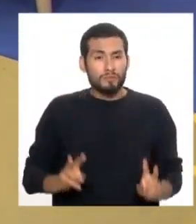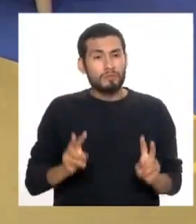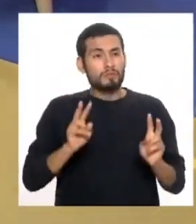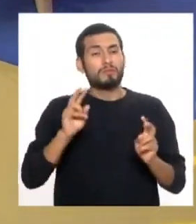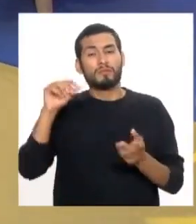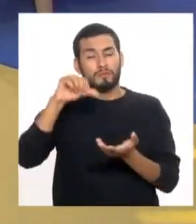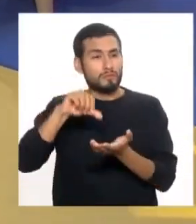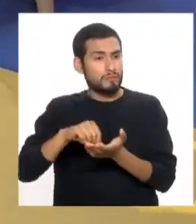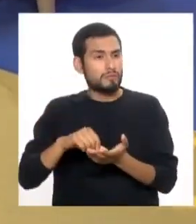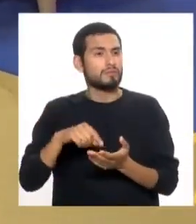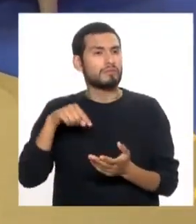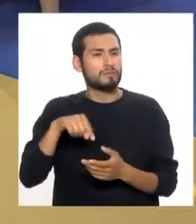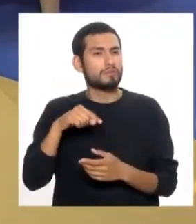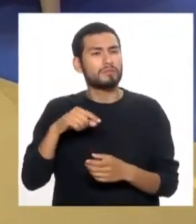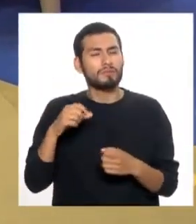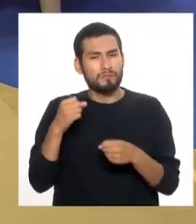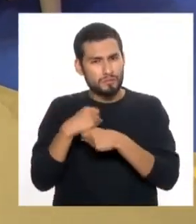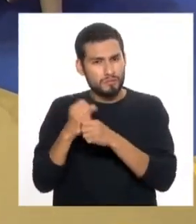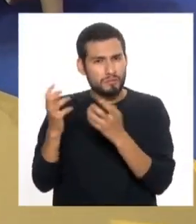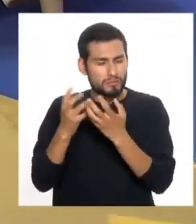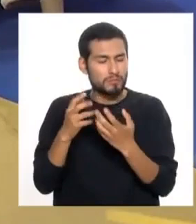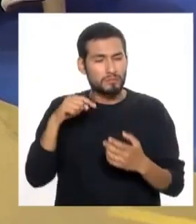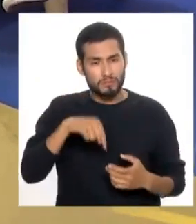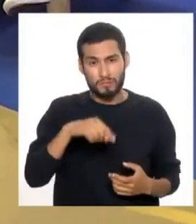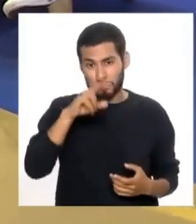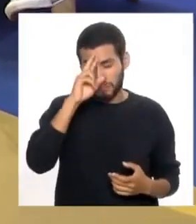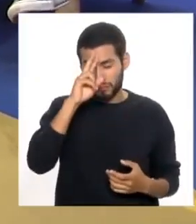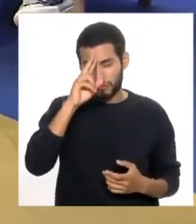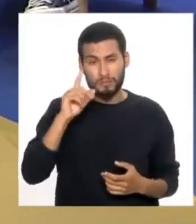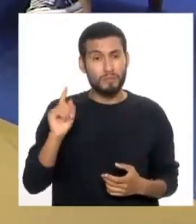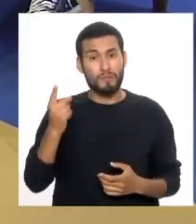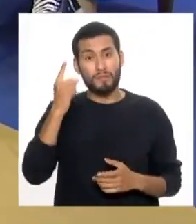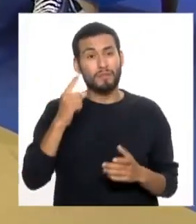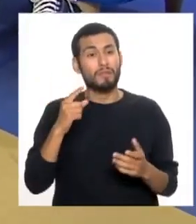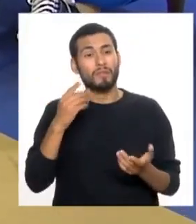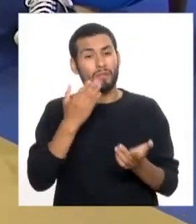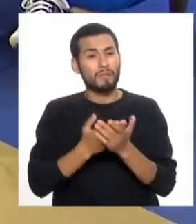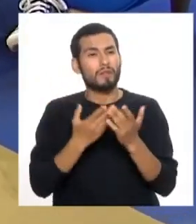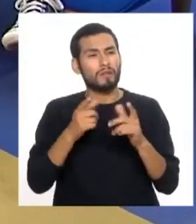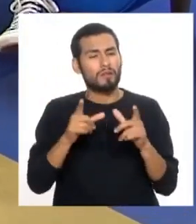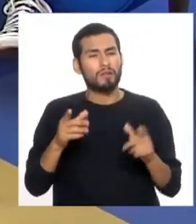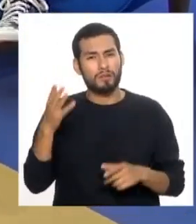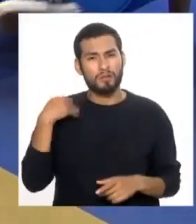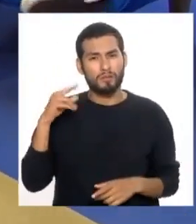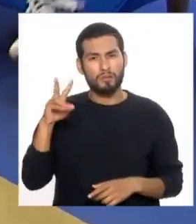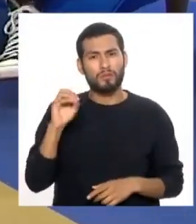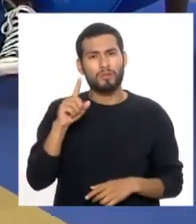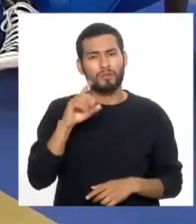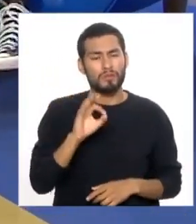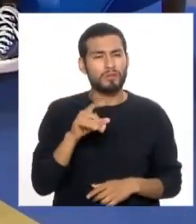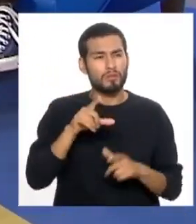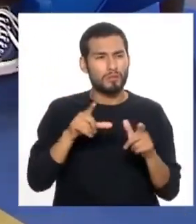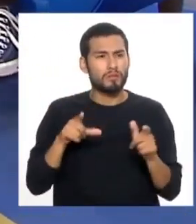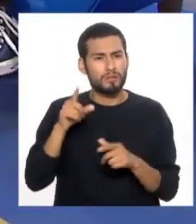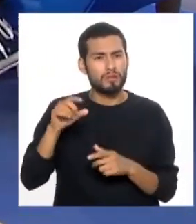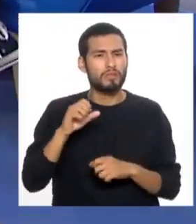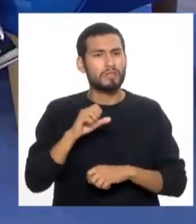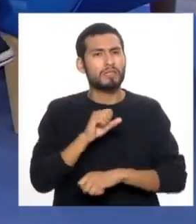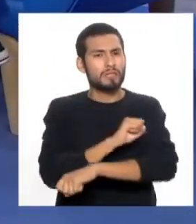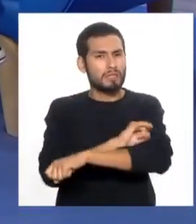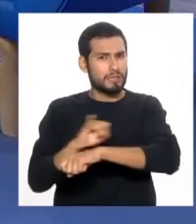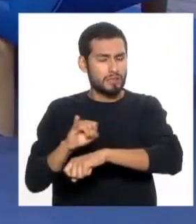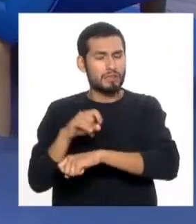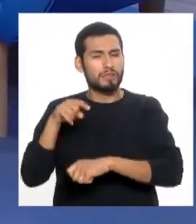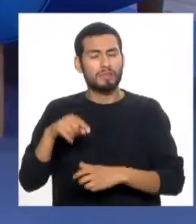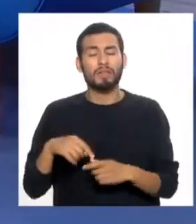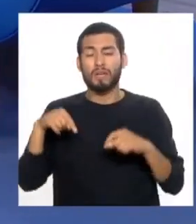parques, lo están adaptando. Por ejemplo, en Perú, la primera muestra que tuvimos fue el 2019, la luminaria pública en San Isidro.